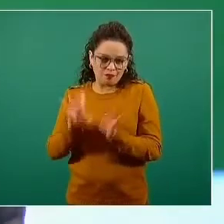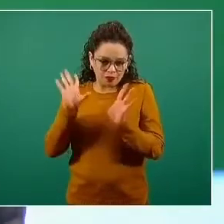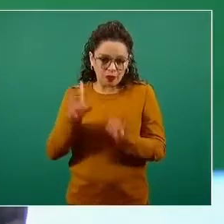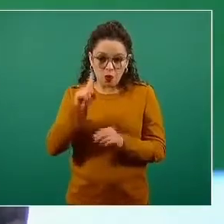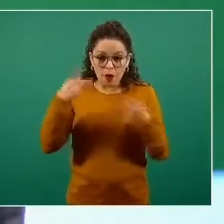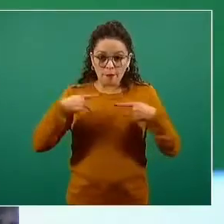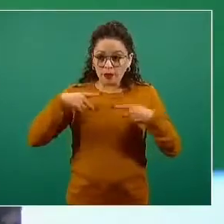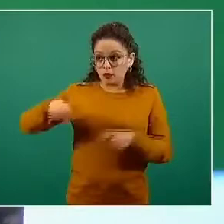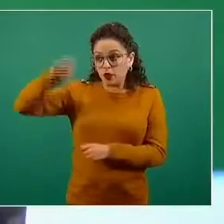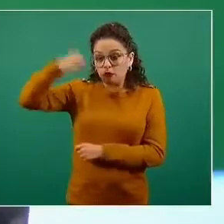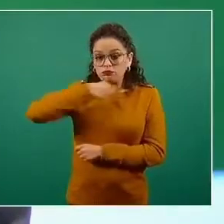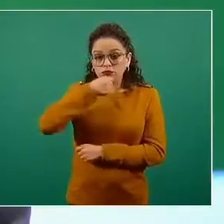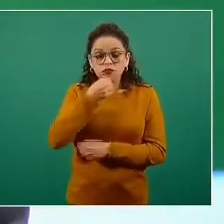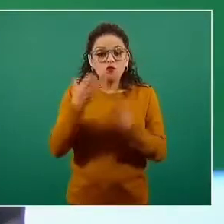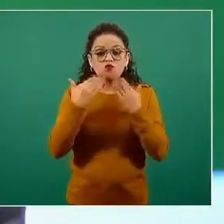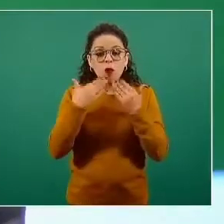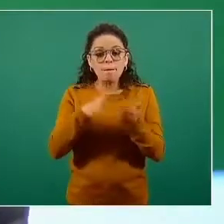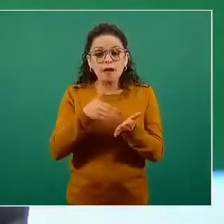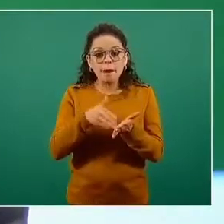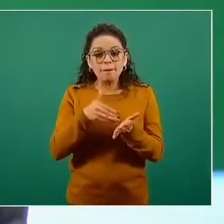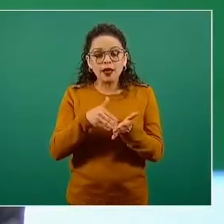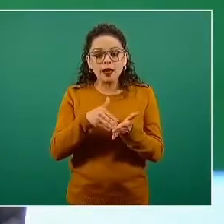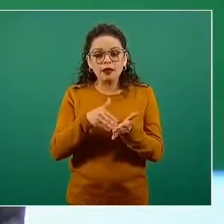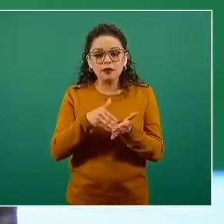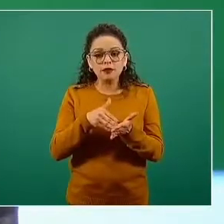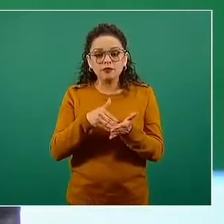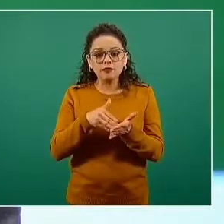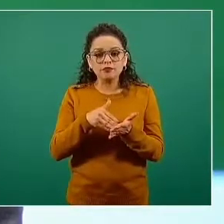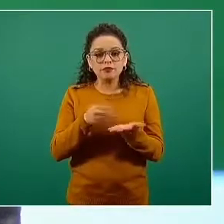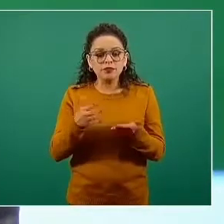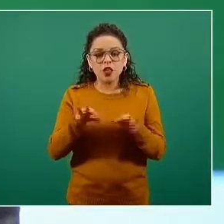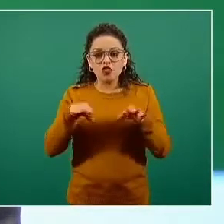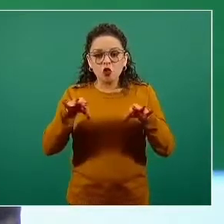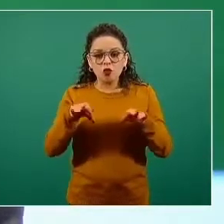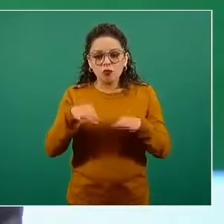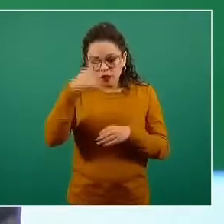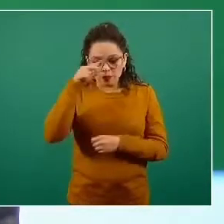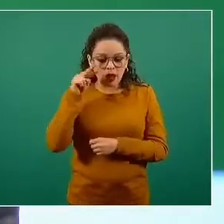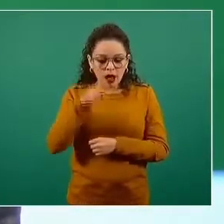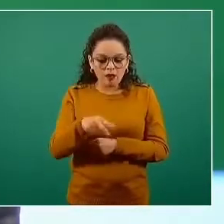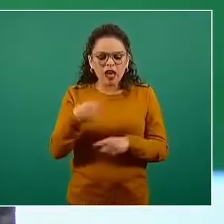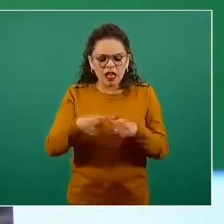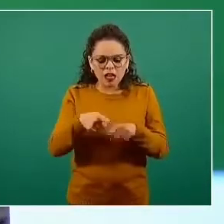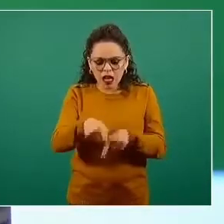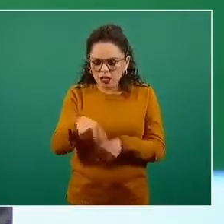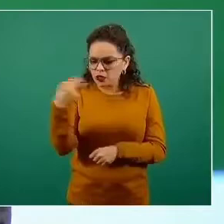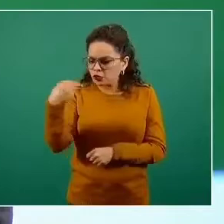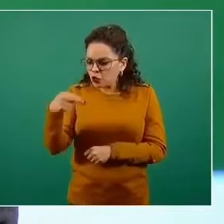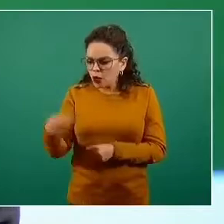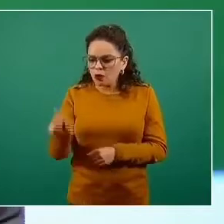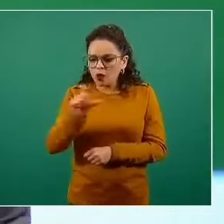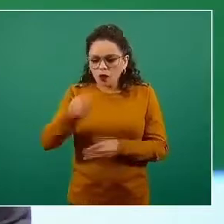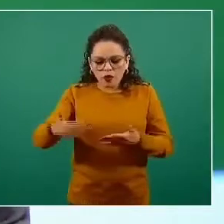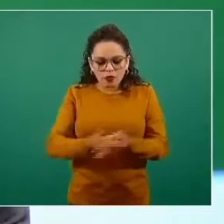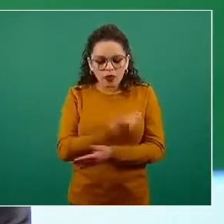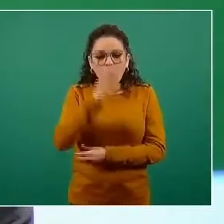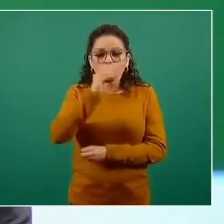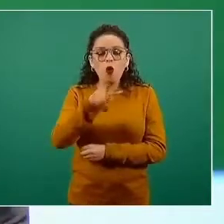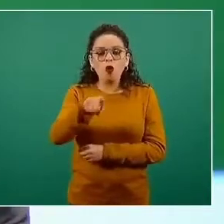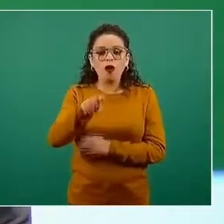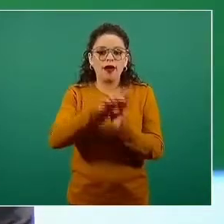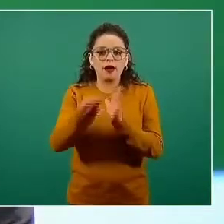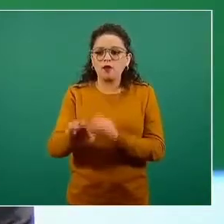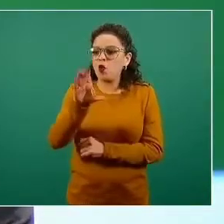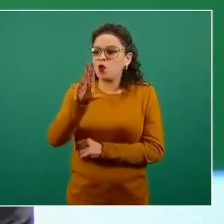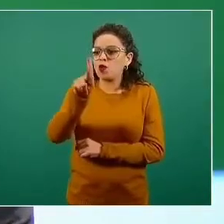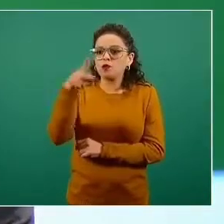adulta mayor no tenga papeles, no tenga documentos que identifiquen quién es, cuándo nació, cuál es su CURP, por ejemplo,